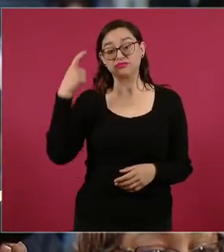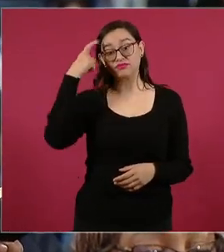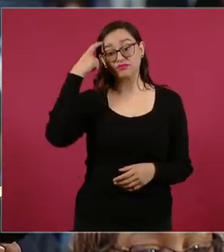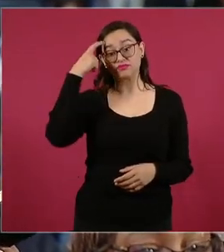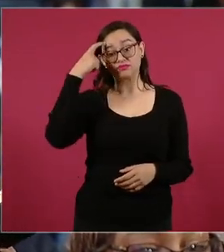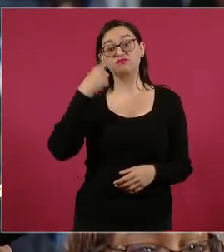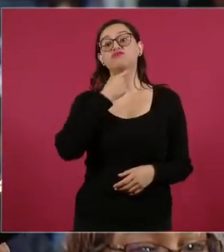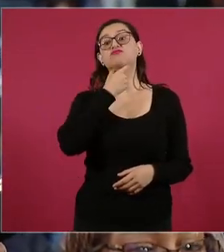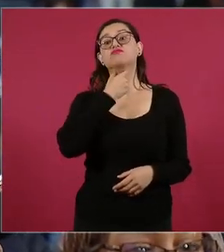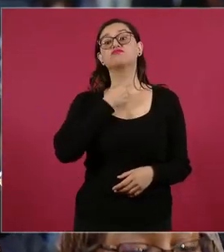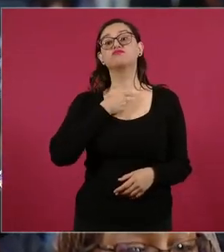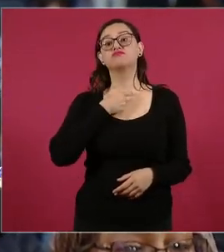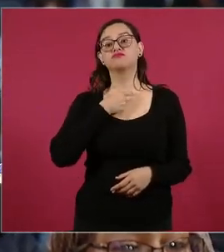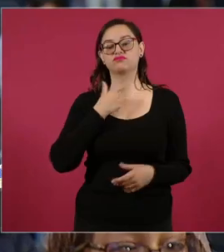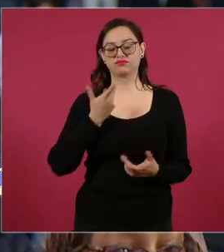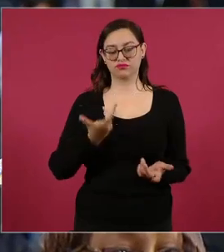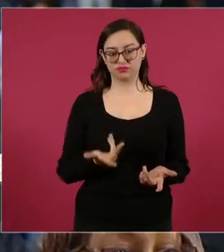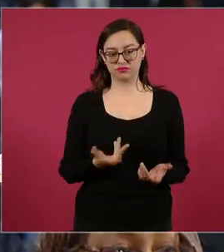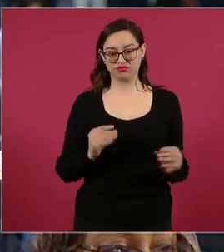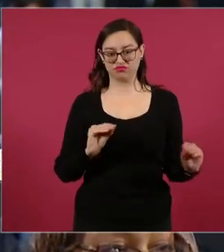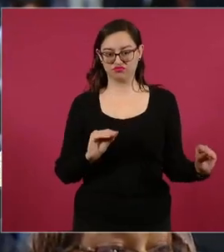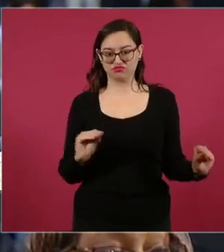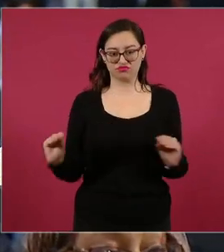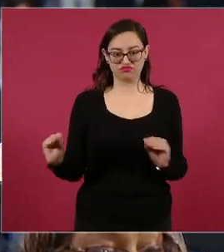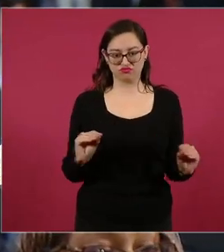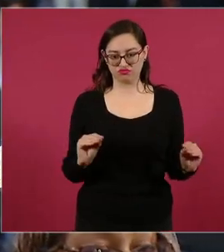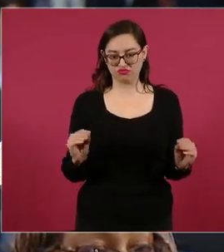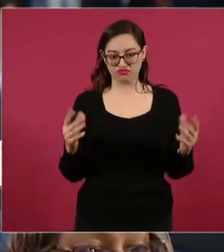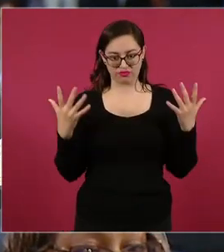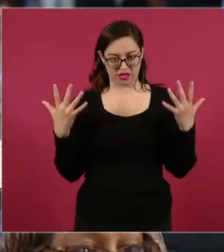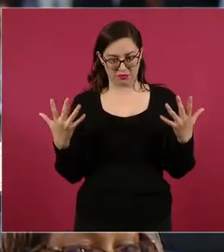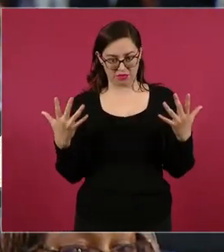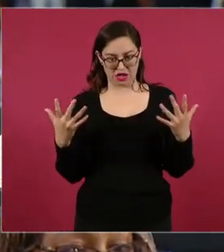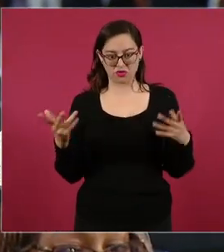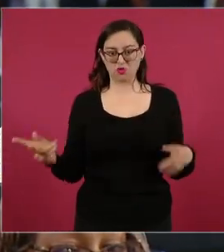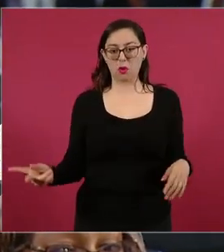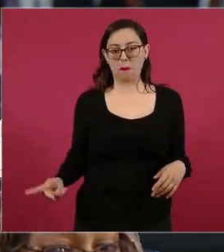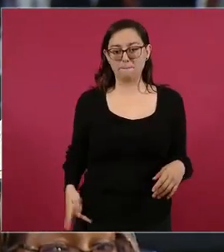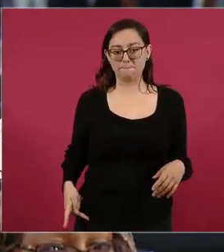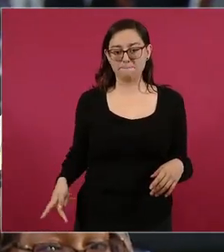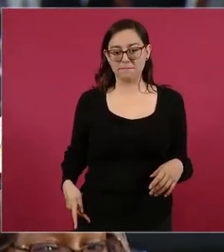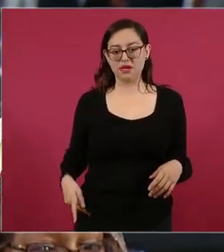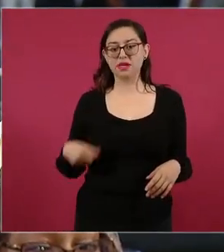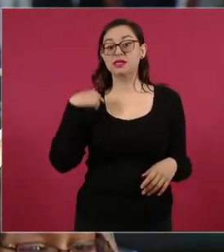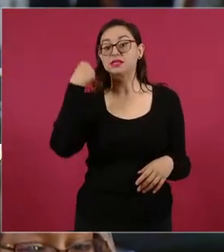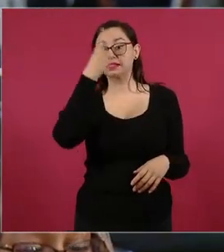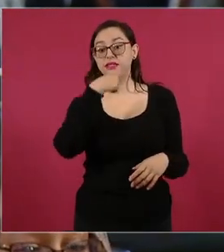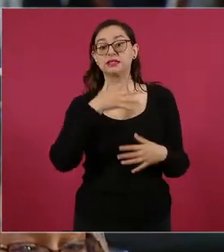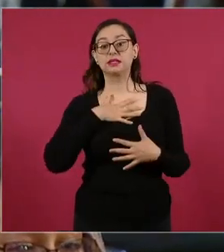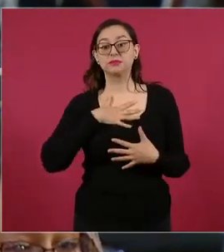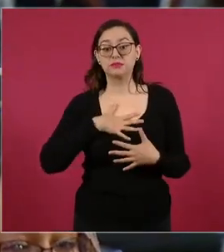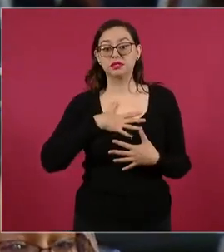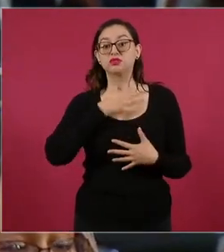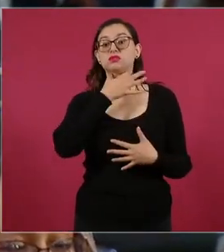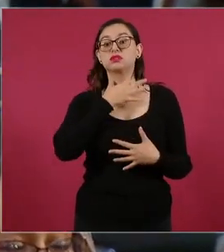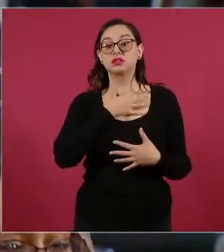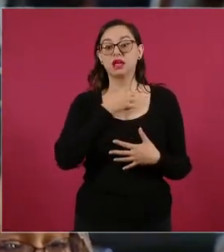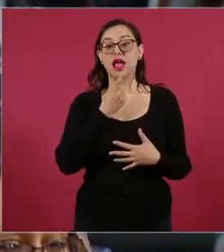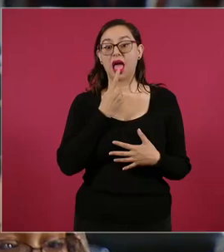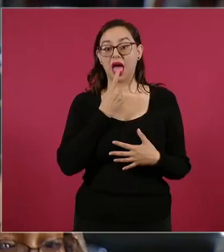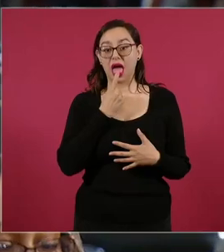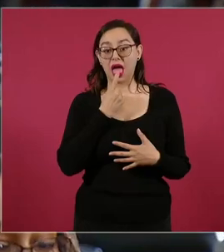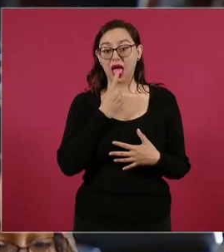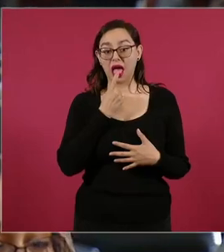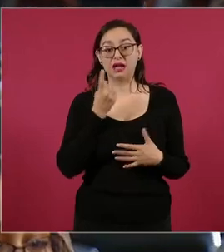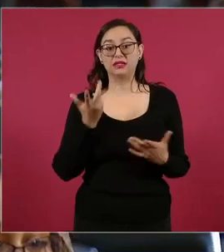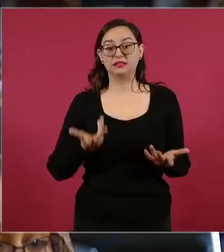cerebro. Controlan el movimiento de brazos, piernas, cara, pecho, garganta y lengua.